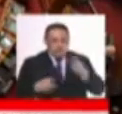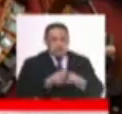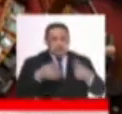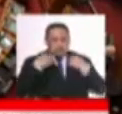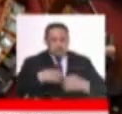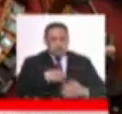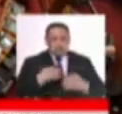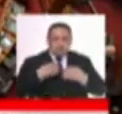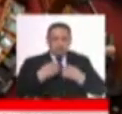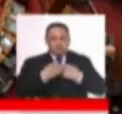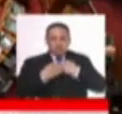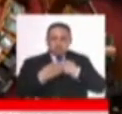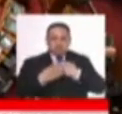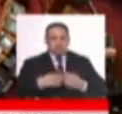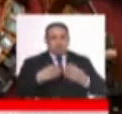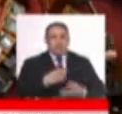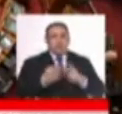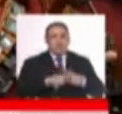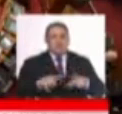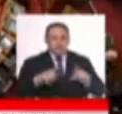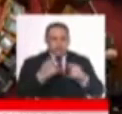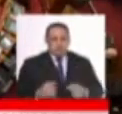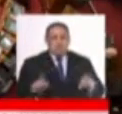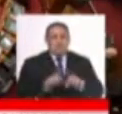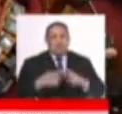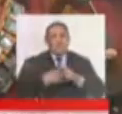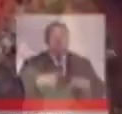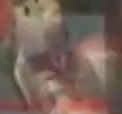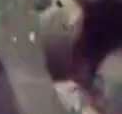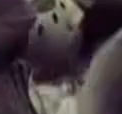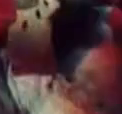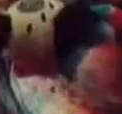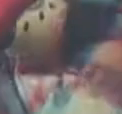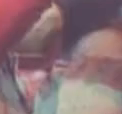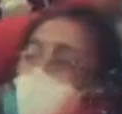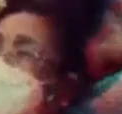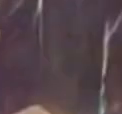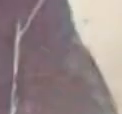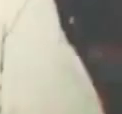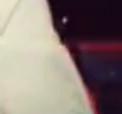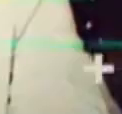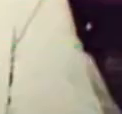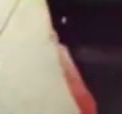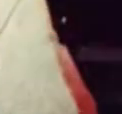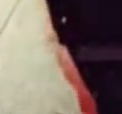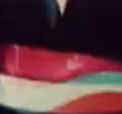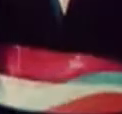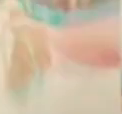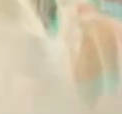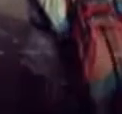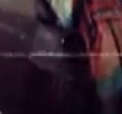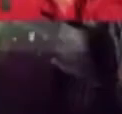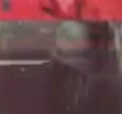permita gobernar? Me parece una tarea muy, muy difícil. De acuerdo. Tenemos una información que nos llega desde la prefectura. El